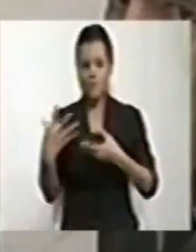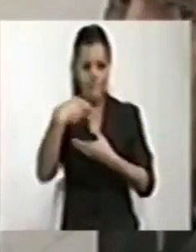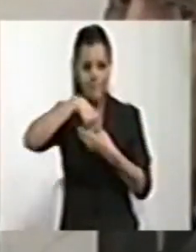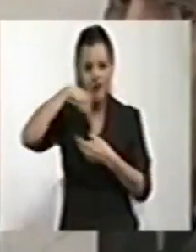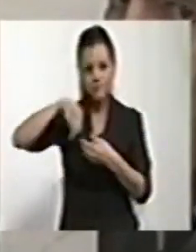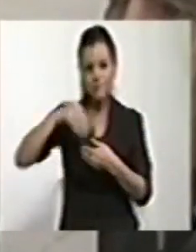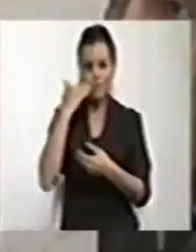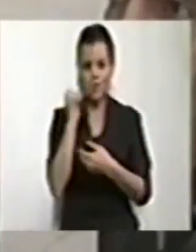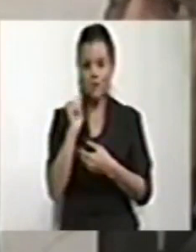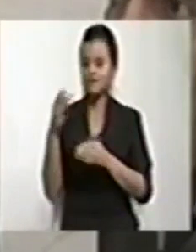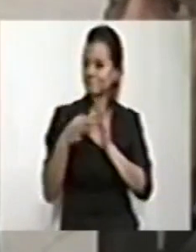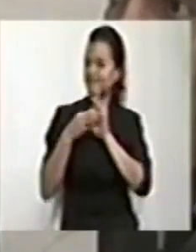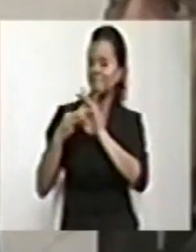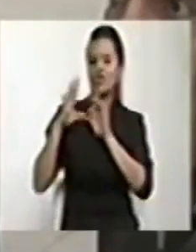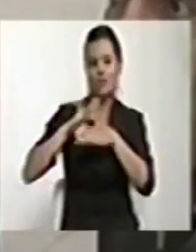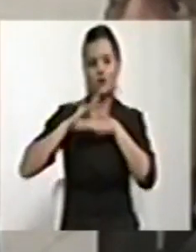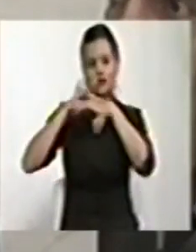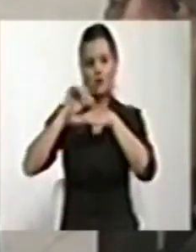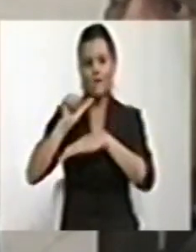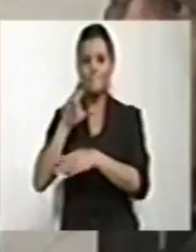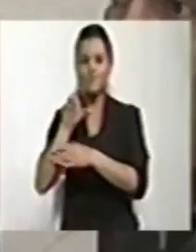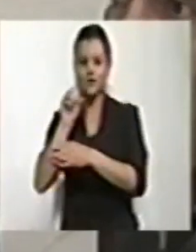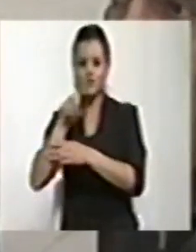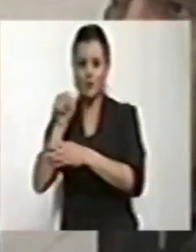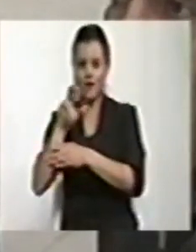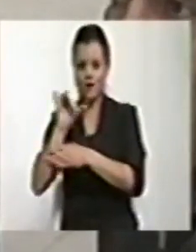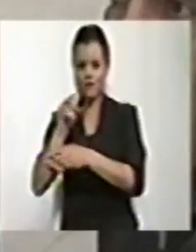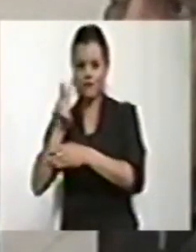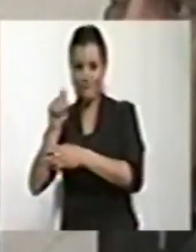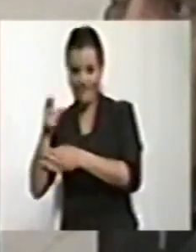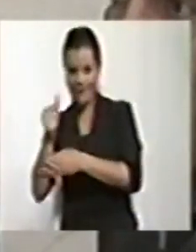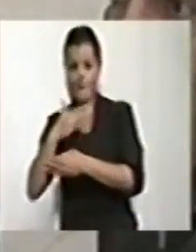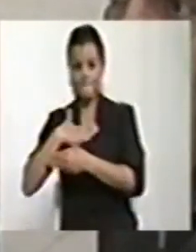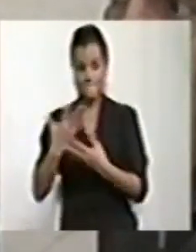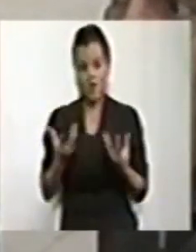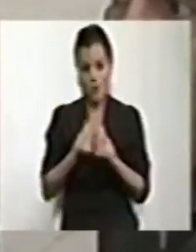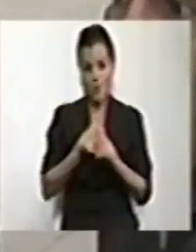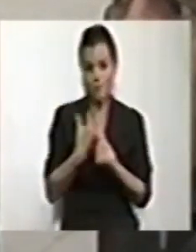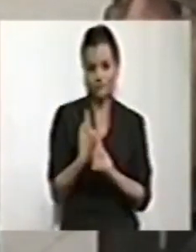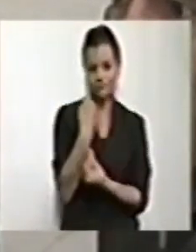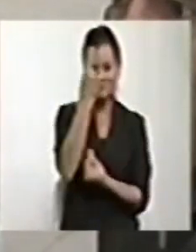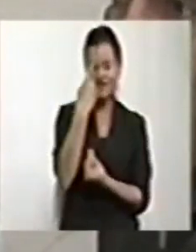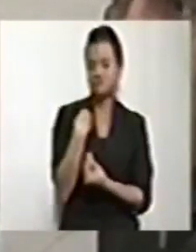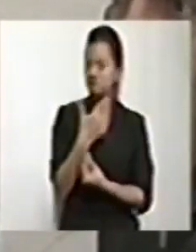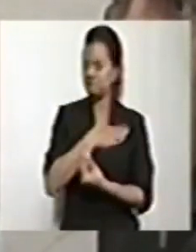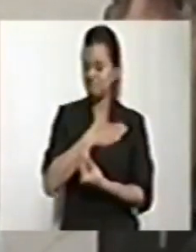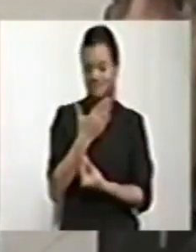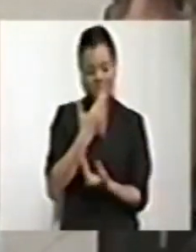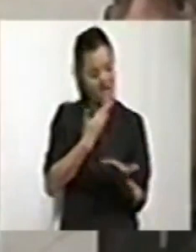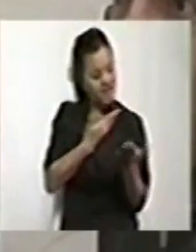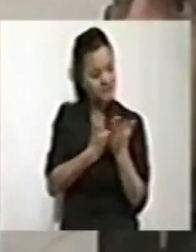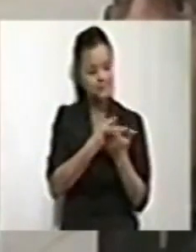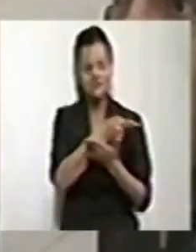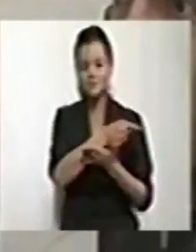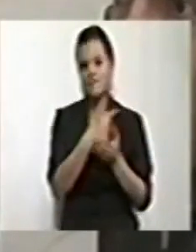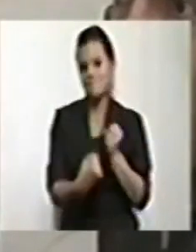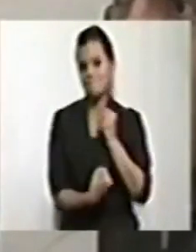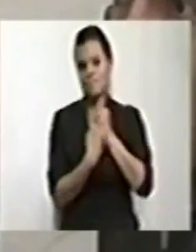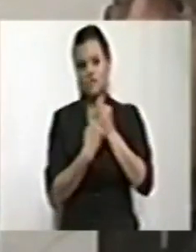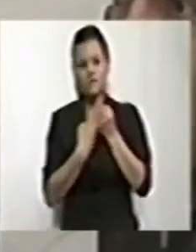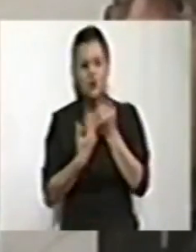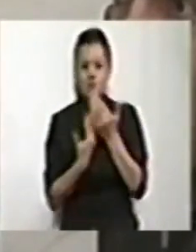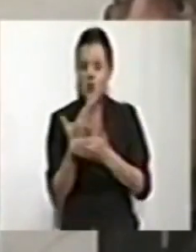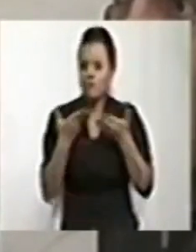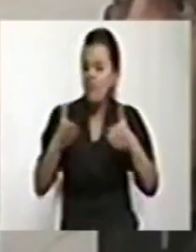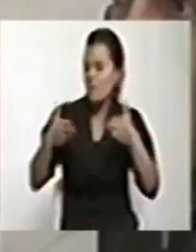María del Rosario Guerra. Agradezco a mi partido su empeño en abrir dos nuevos espacios. Con el triunfo del Centro